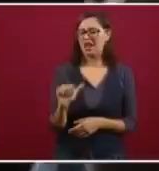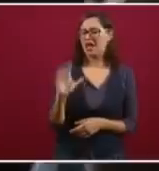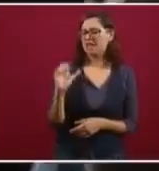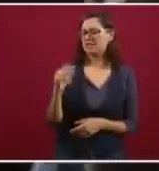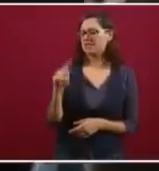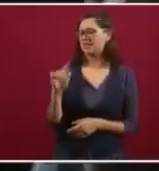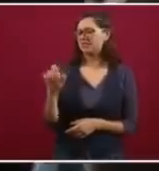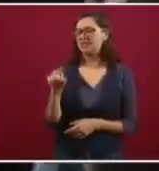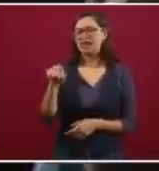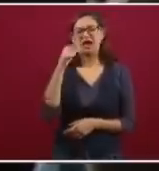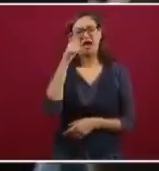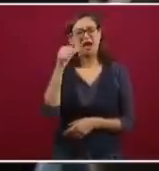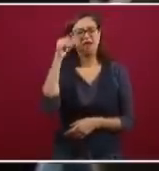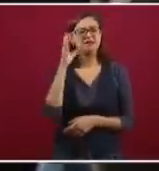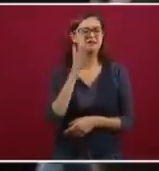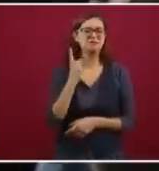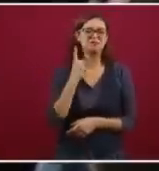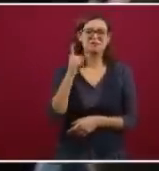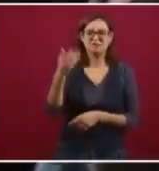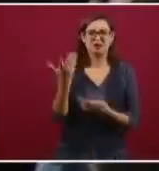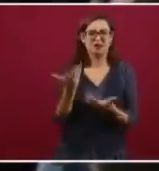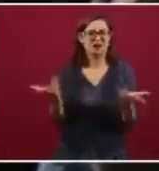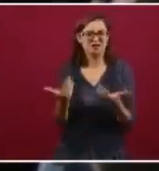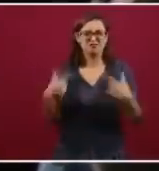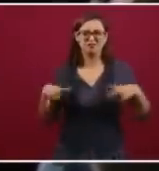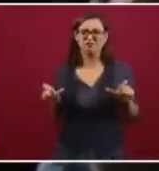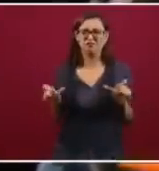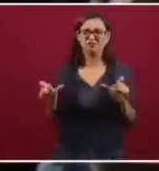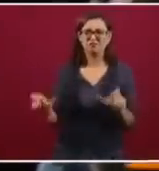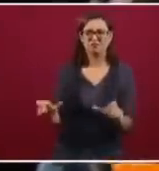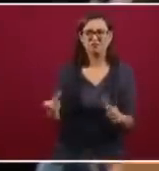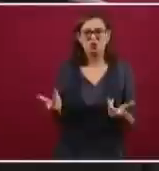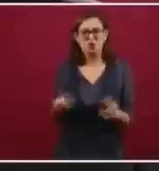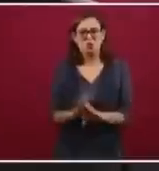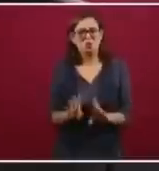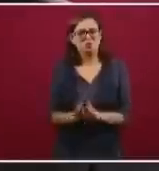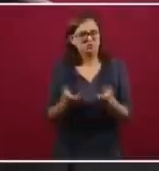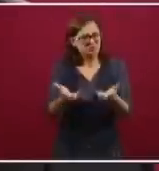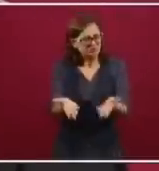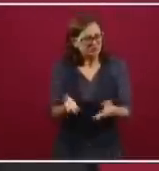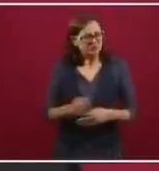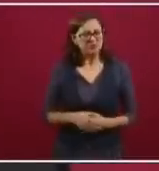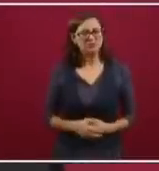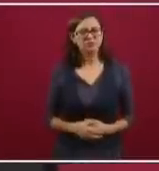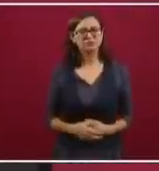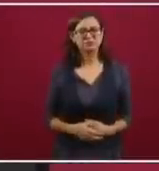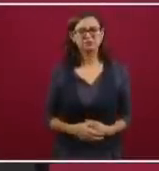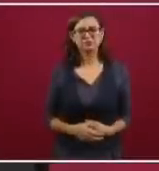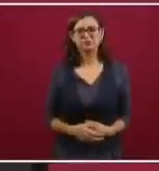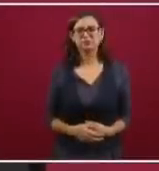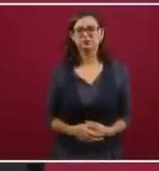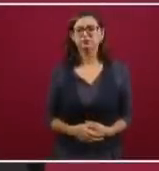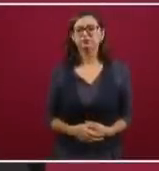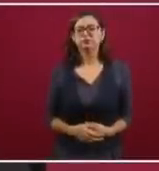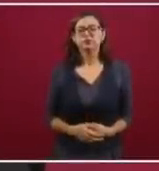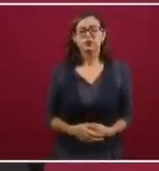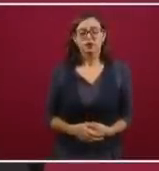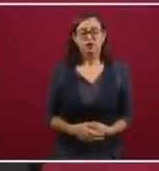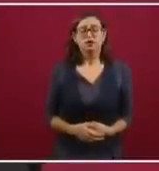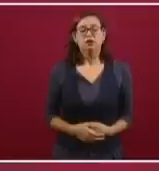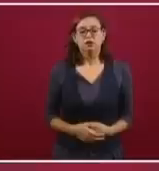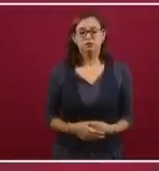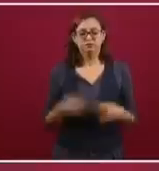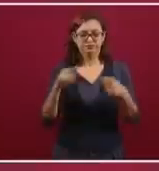Cámara de Diputados, que fue algo muy similar a lo que hizo la central de abasto? Bueno, acerca de las casetas,